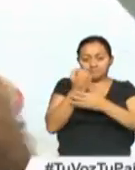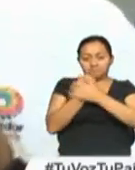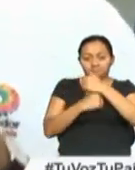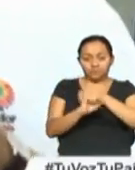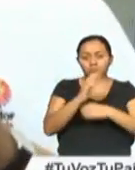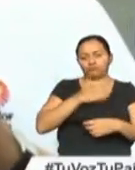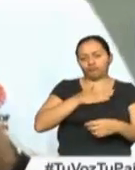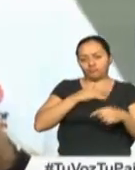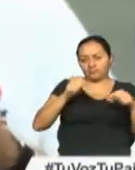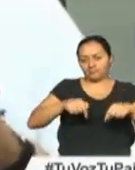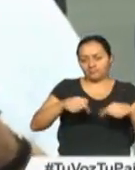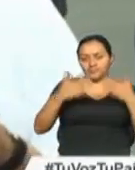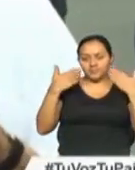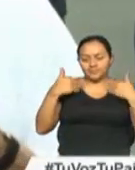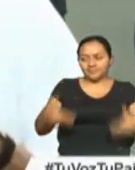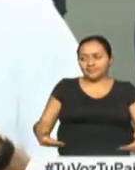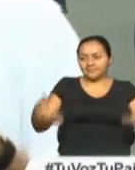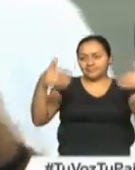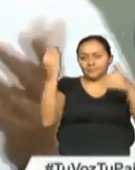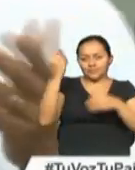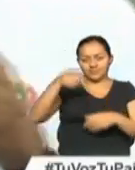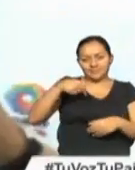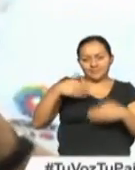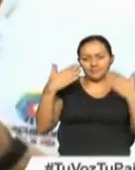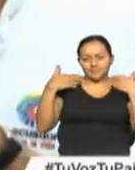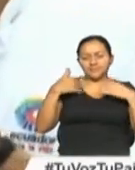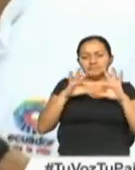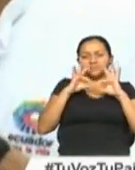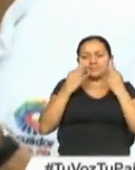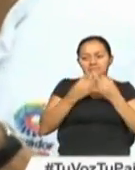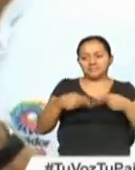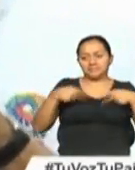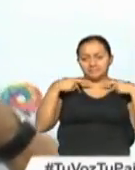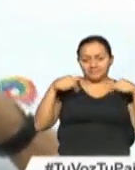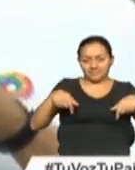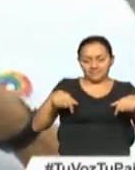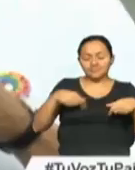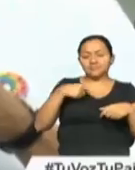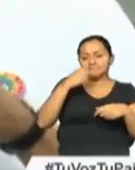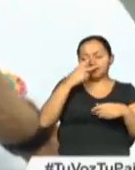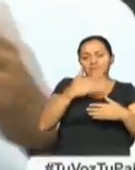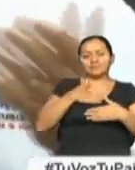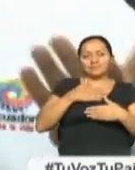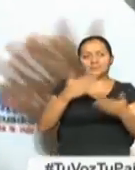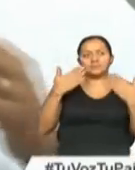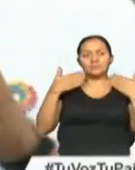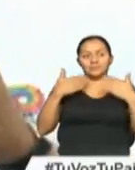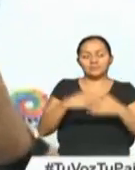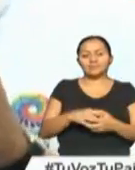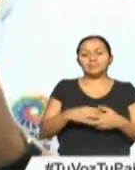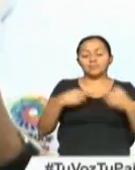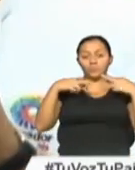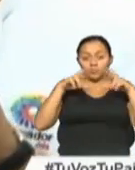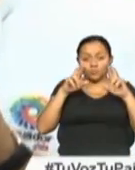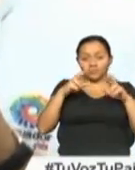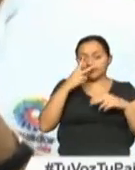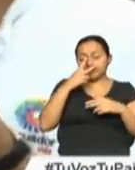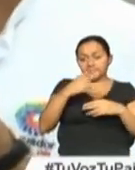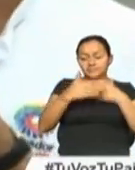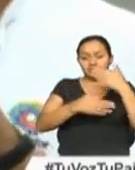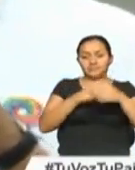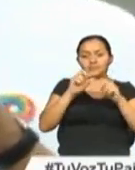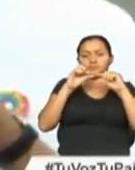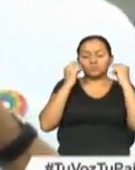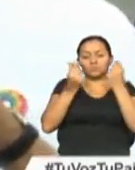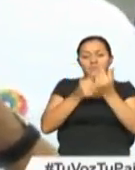donde crecí, donde pasé mi juventud, donde está mi familia, mi querida Guayaquil. Ojalá que este gabinete,